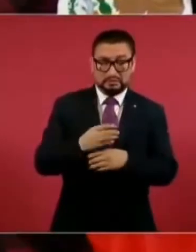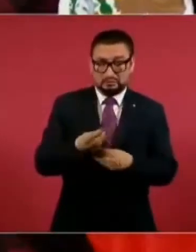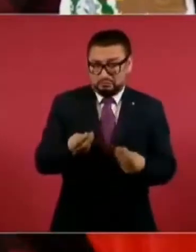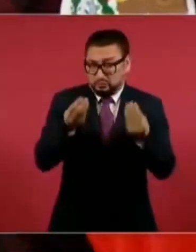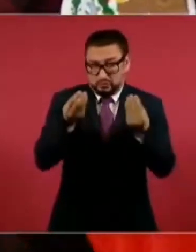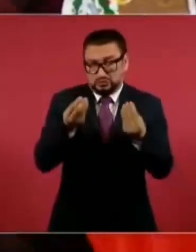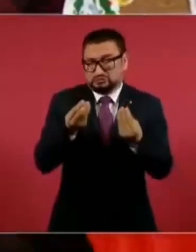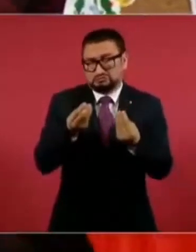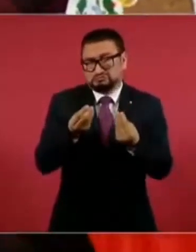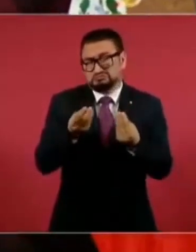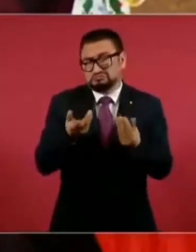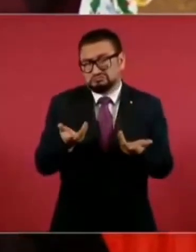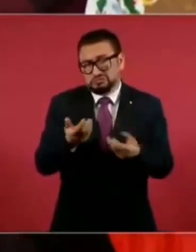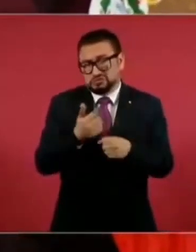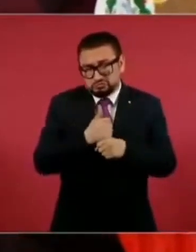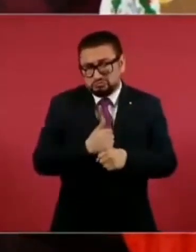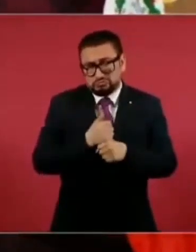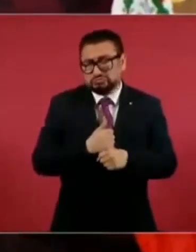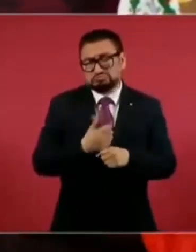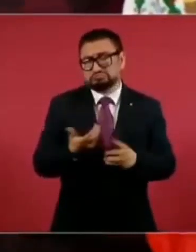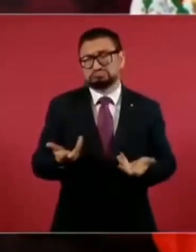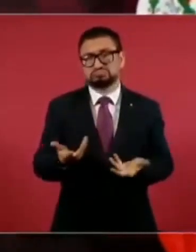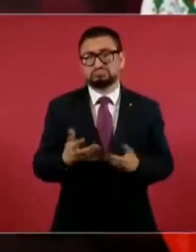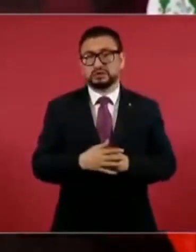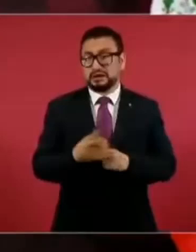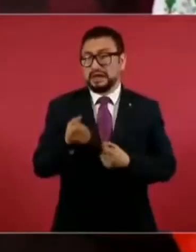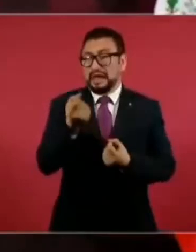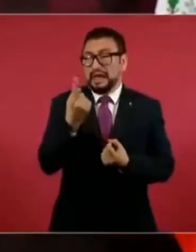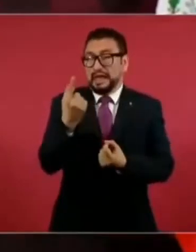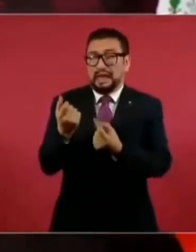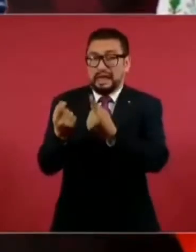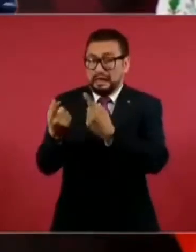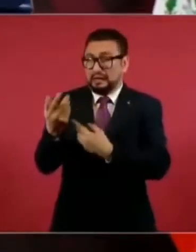traiciones que padecí no